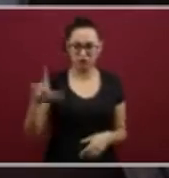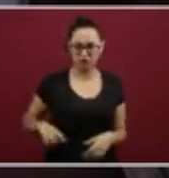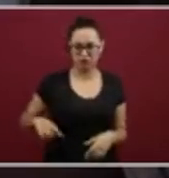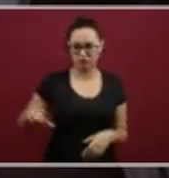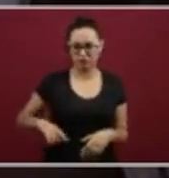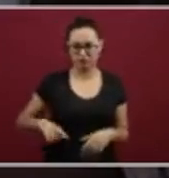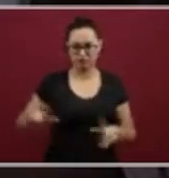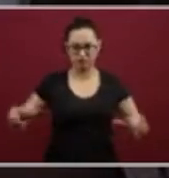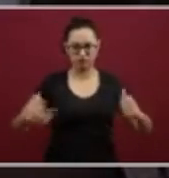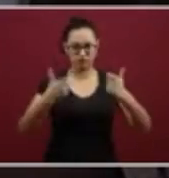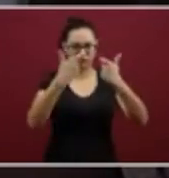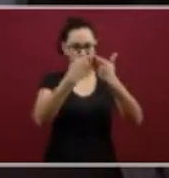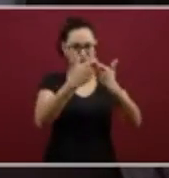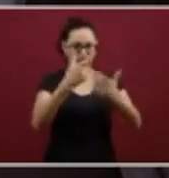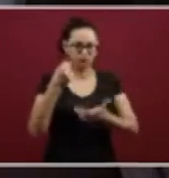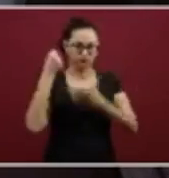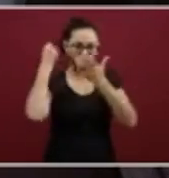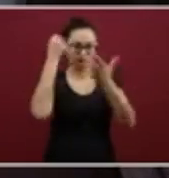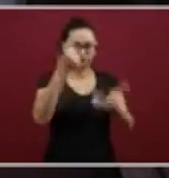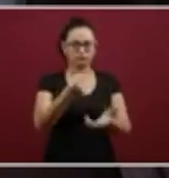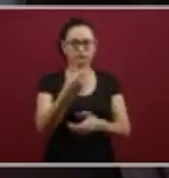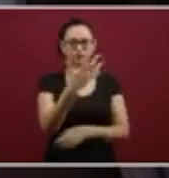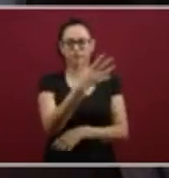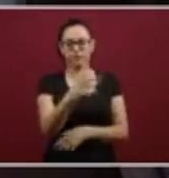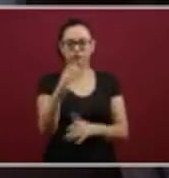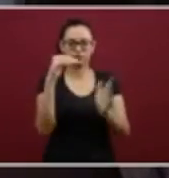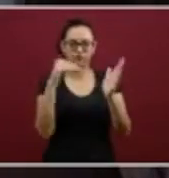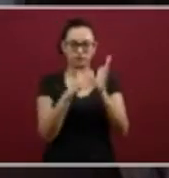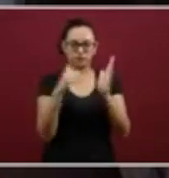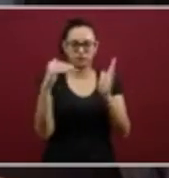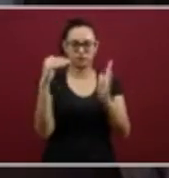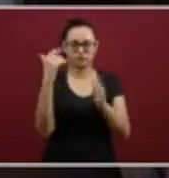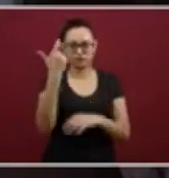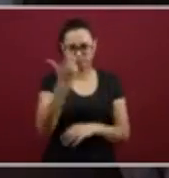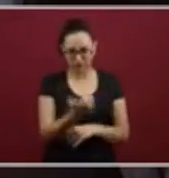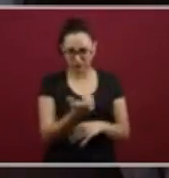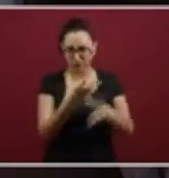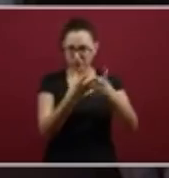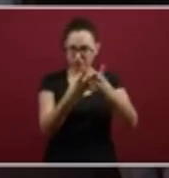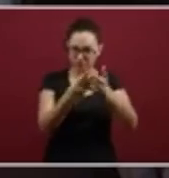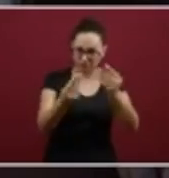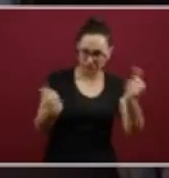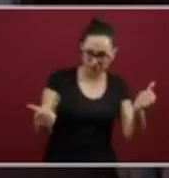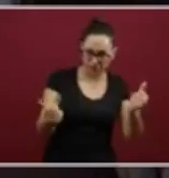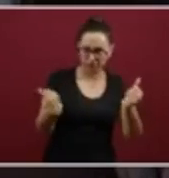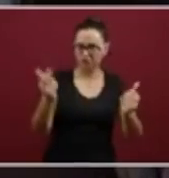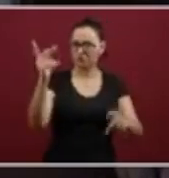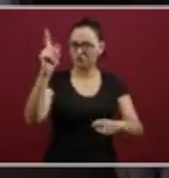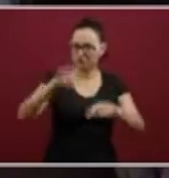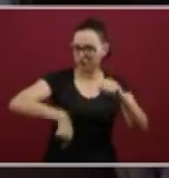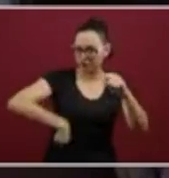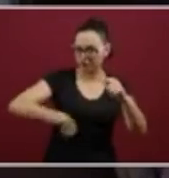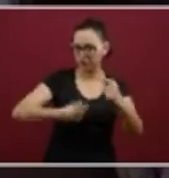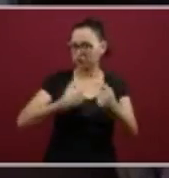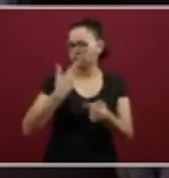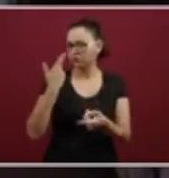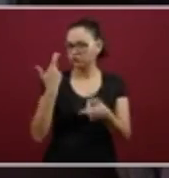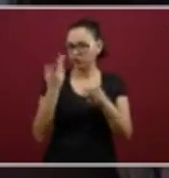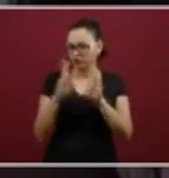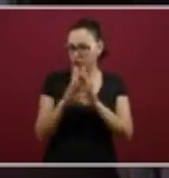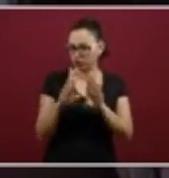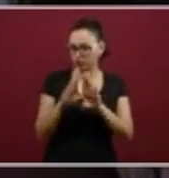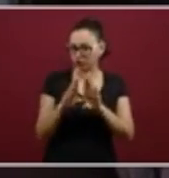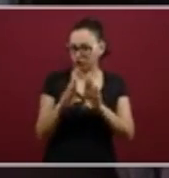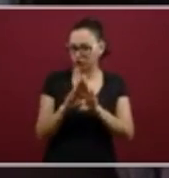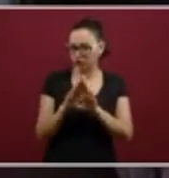ese fondo, como ejemplo, 500 millones de pesos. ¿Eso desaparece, se congela? ¿Cuál es el destino